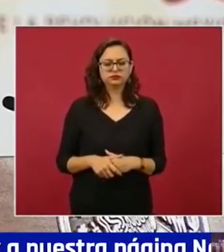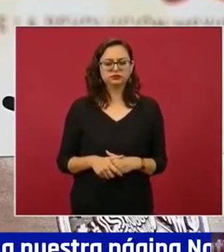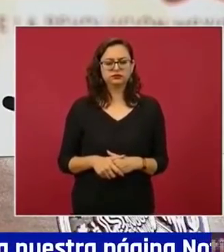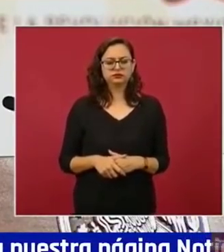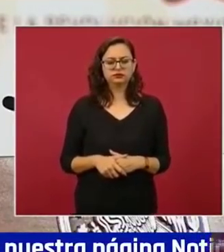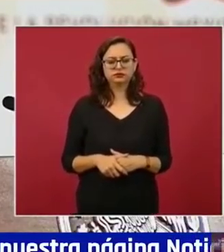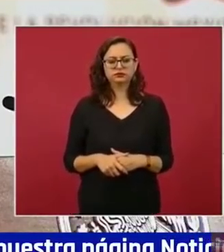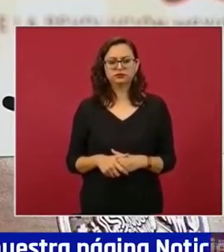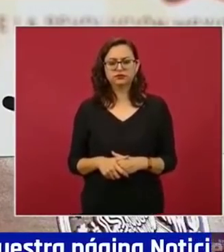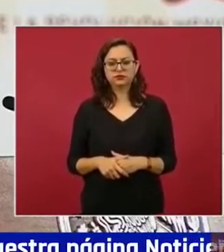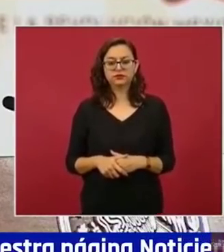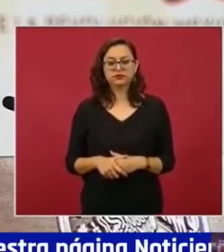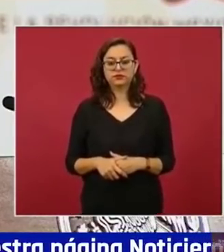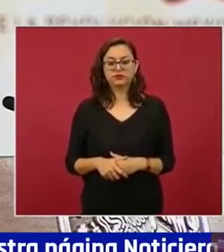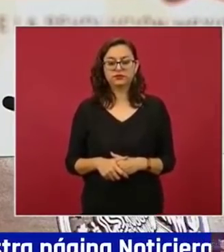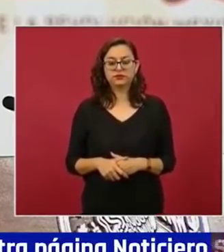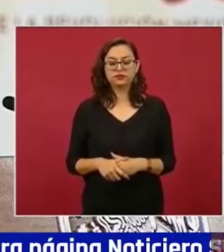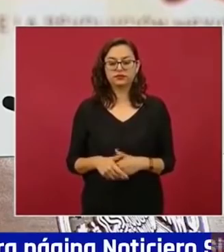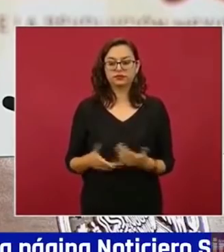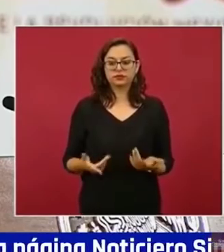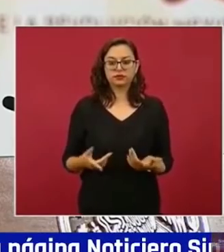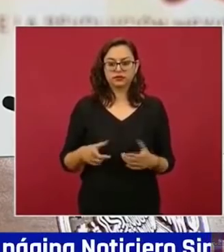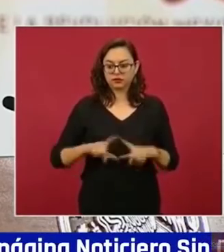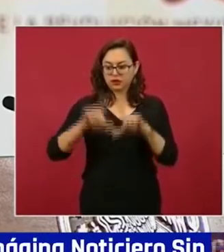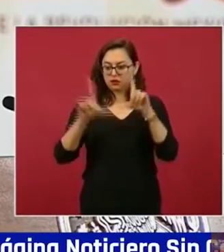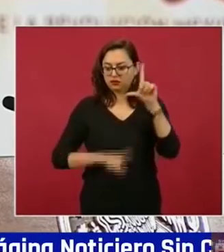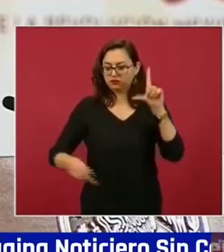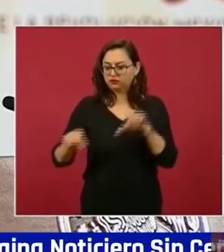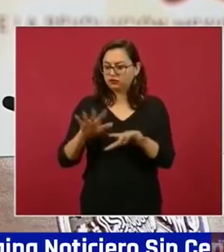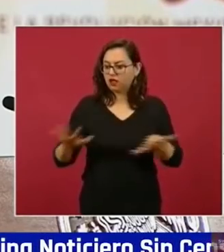a la transformación que estamos llevando a cabo.